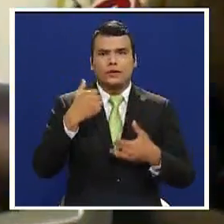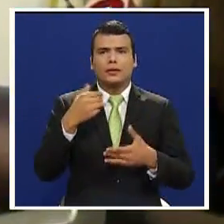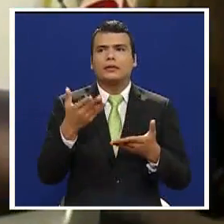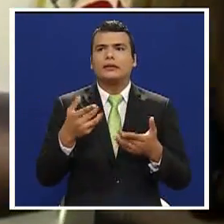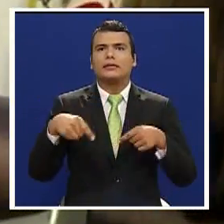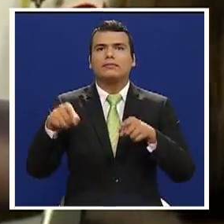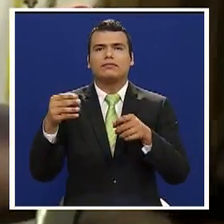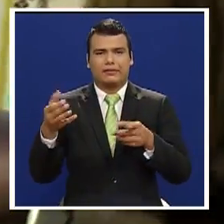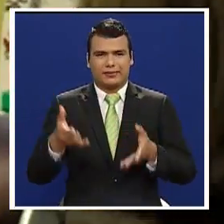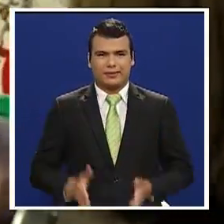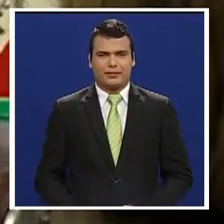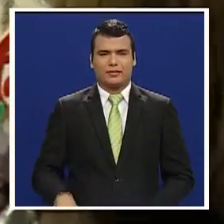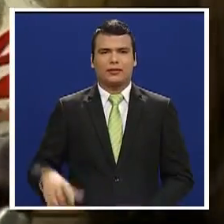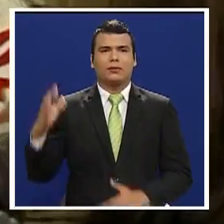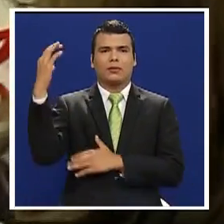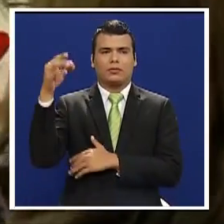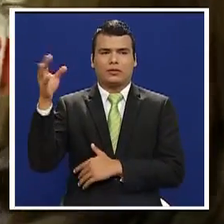320-722-4933 o al